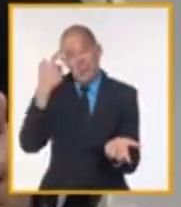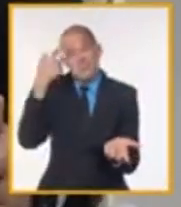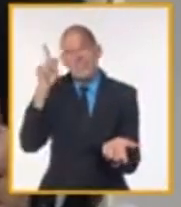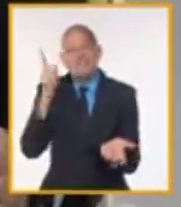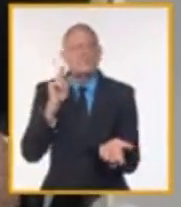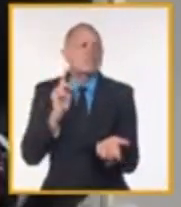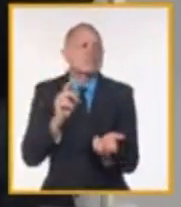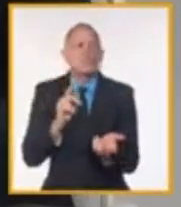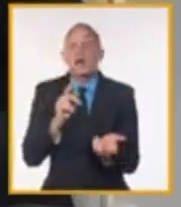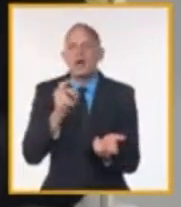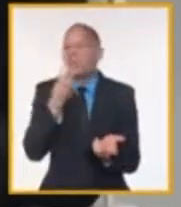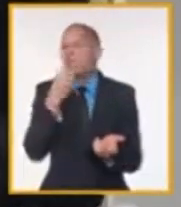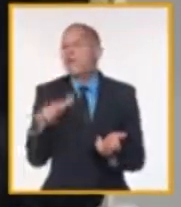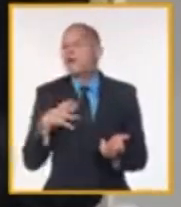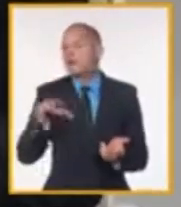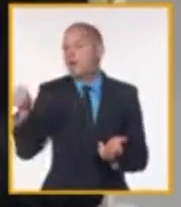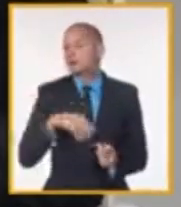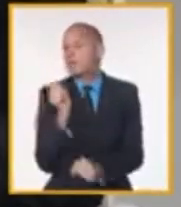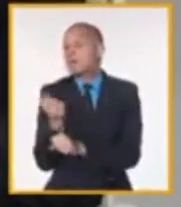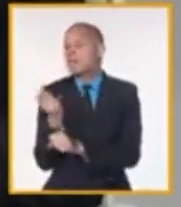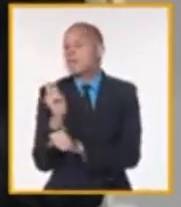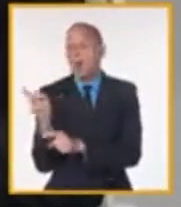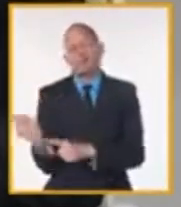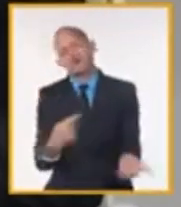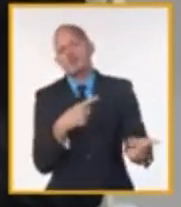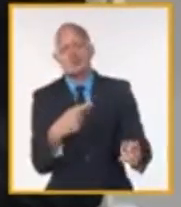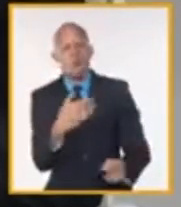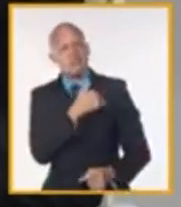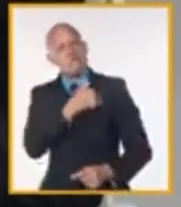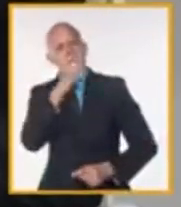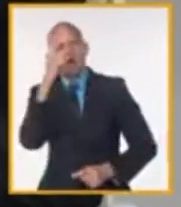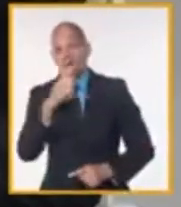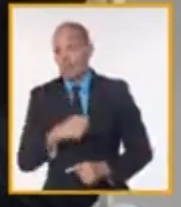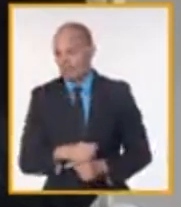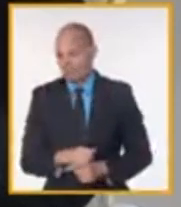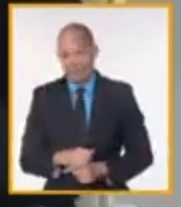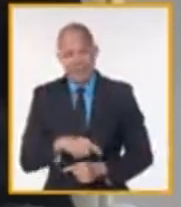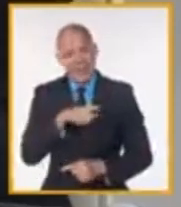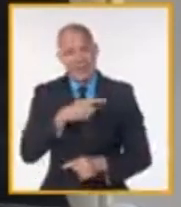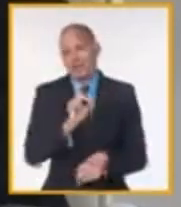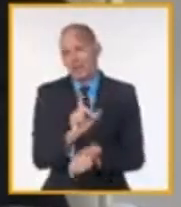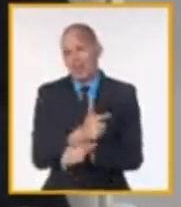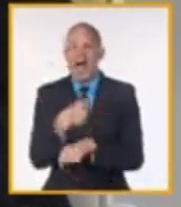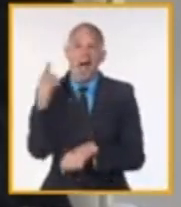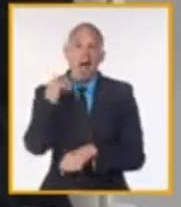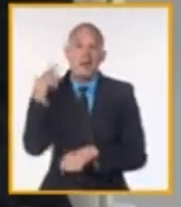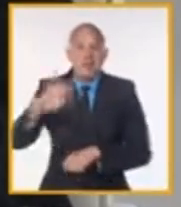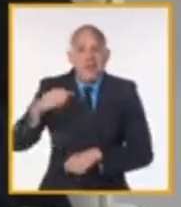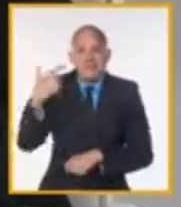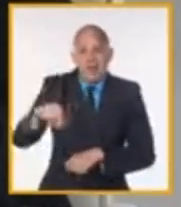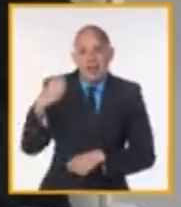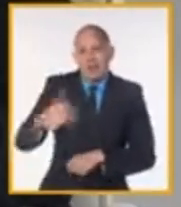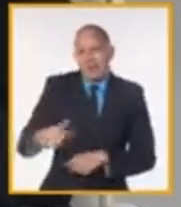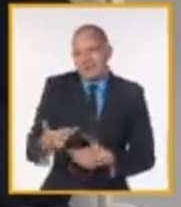semana y ellos están eh constantemente lo que están haciendo es